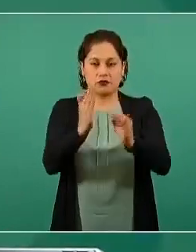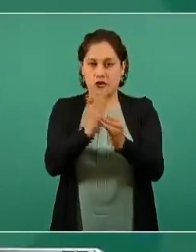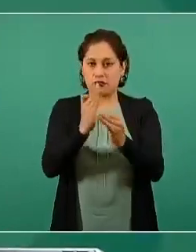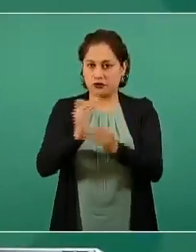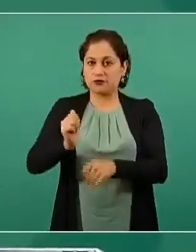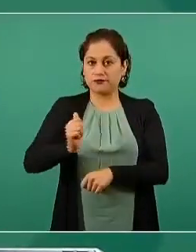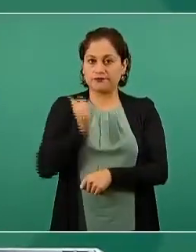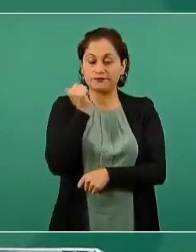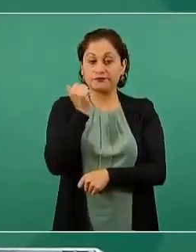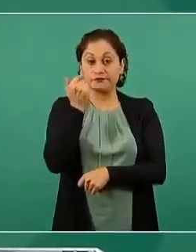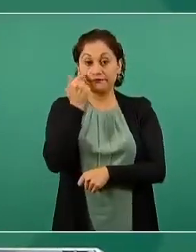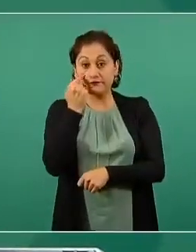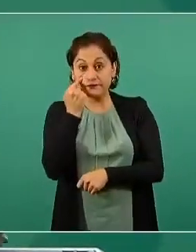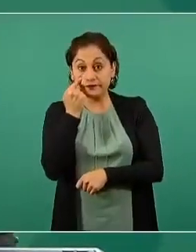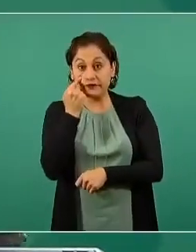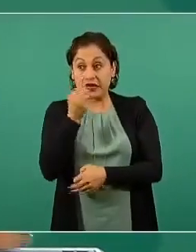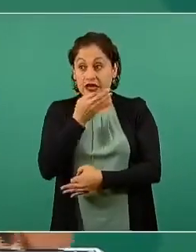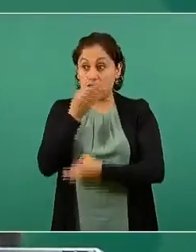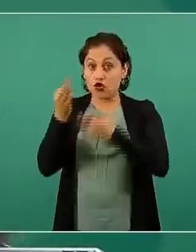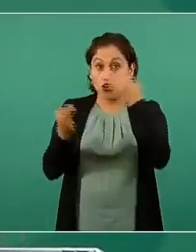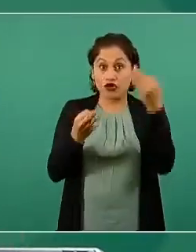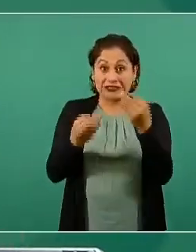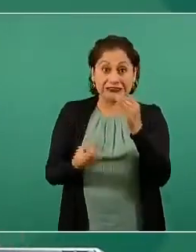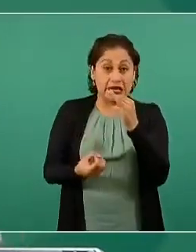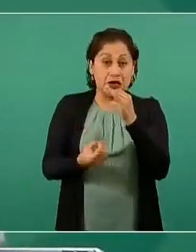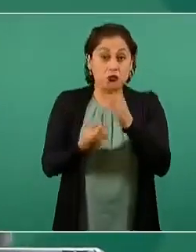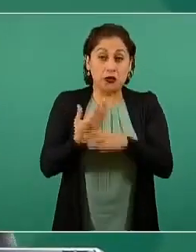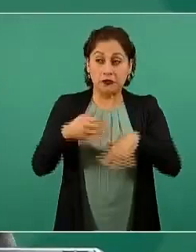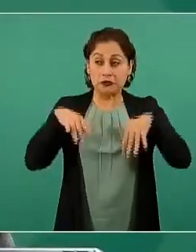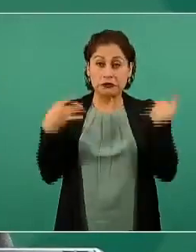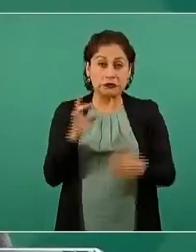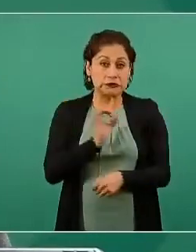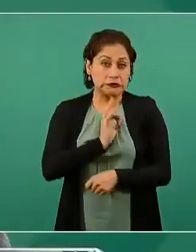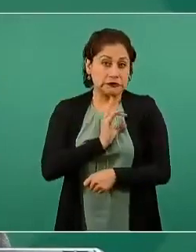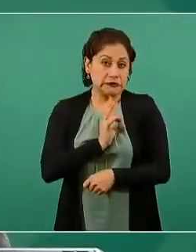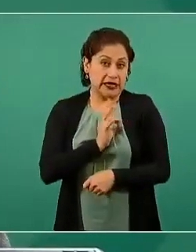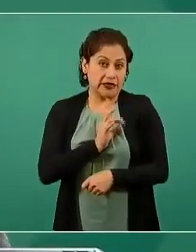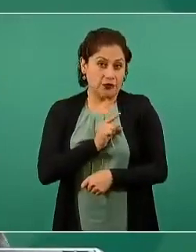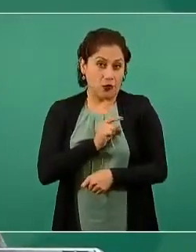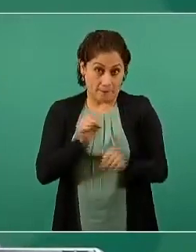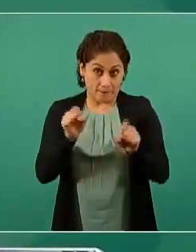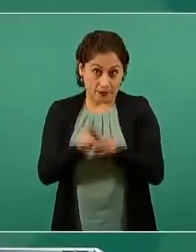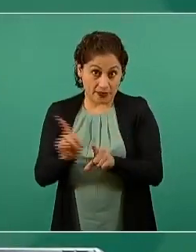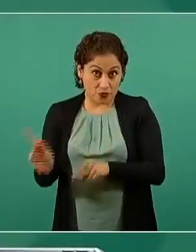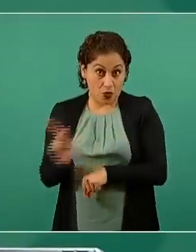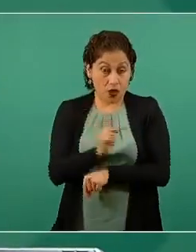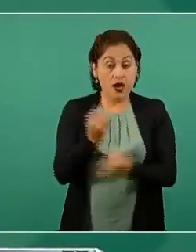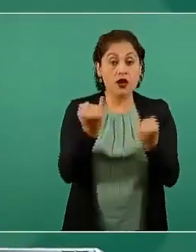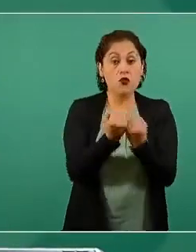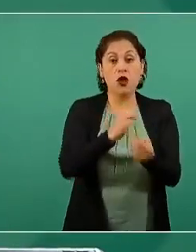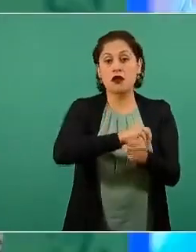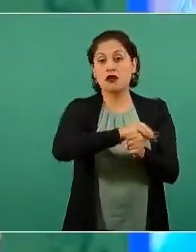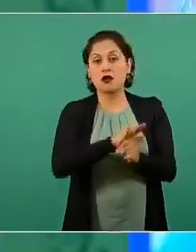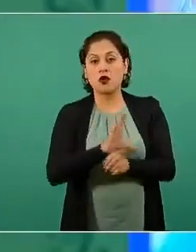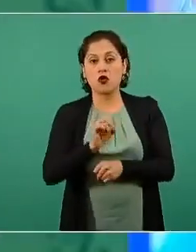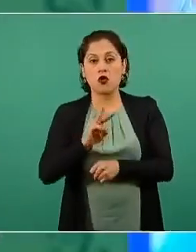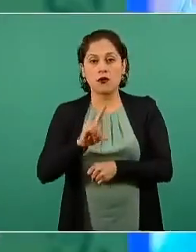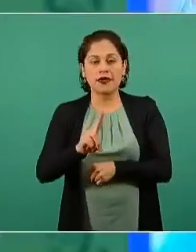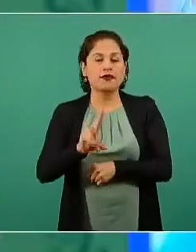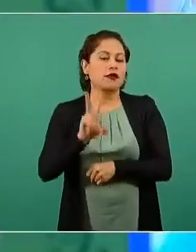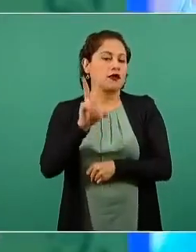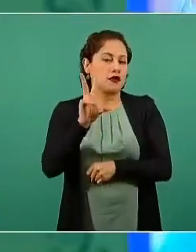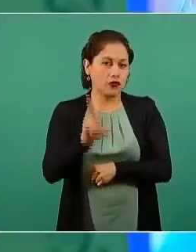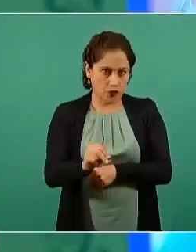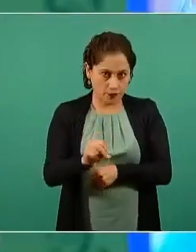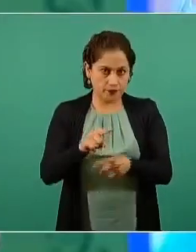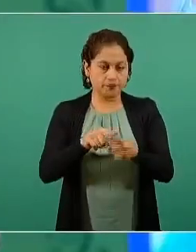nueva que debamos temer de que se propague como una ola, así como se propaga COVID-19. Y dos, el uso